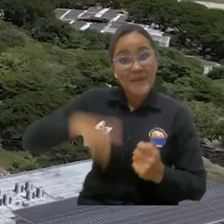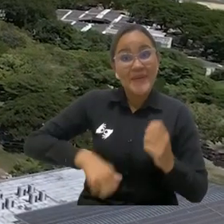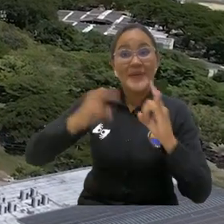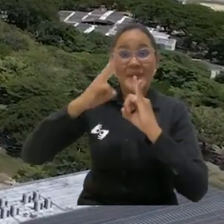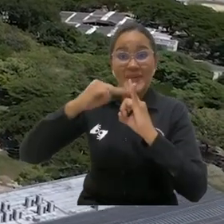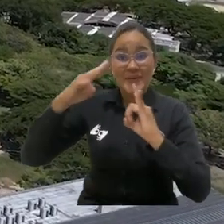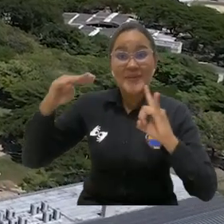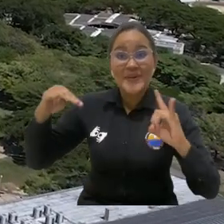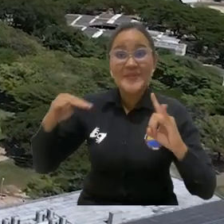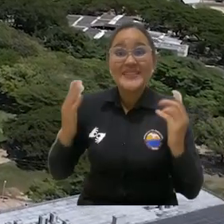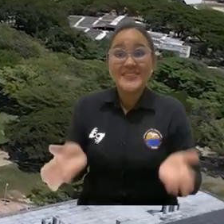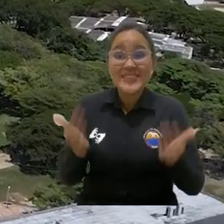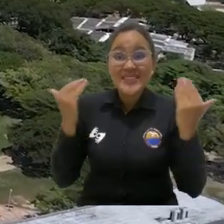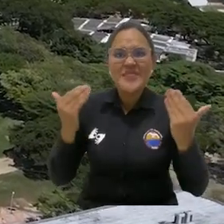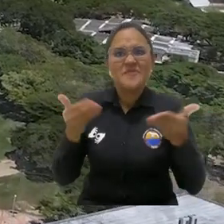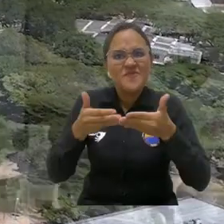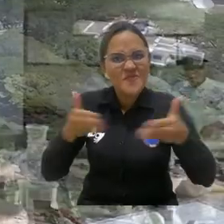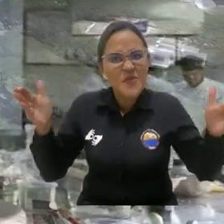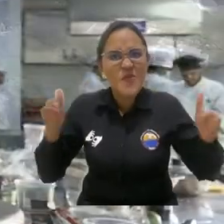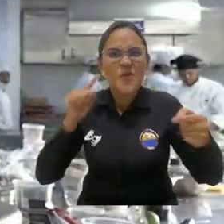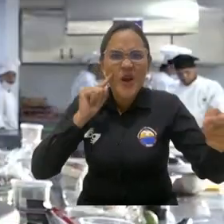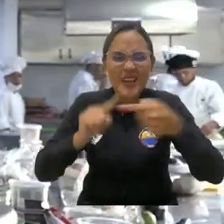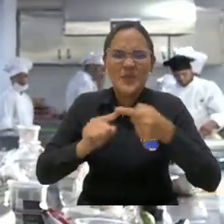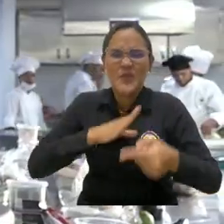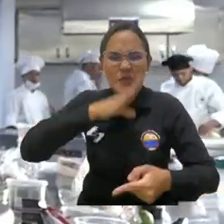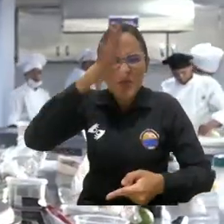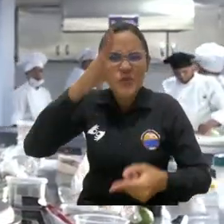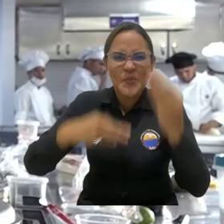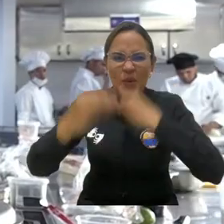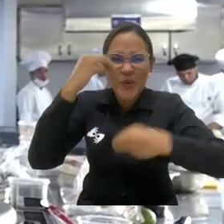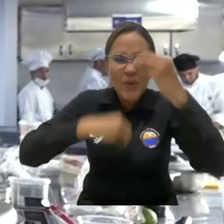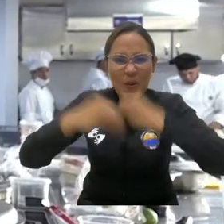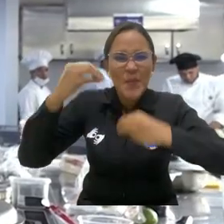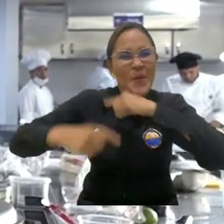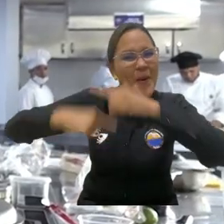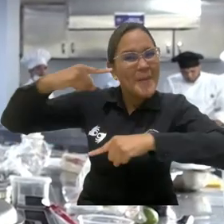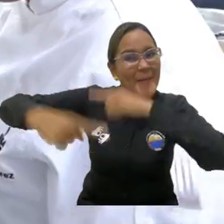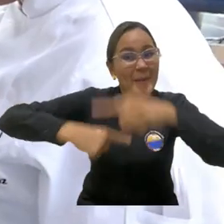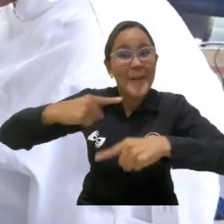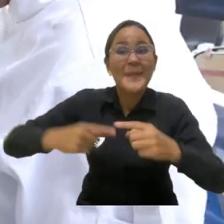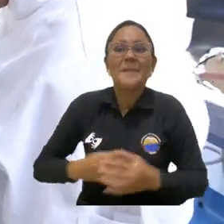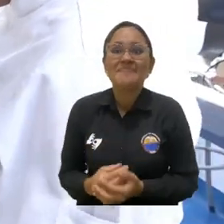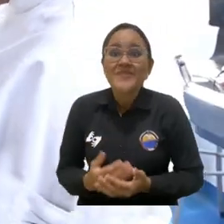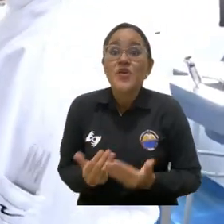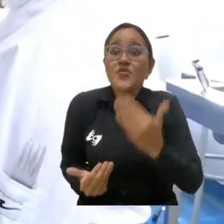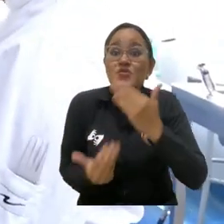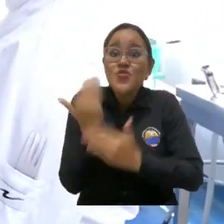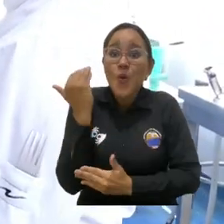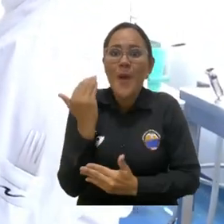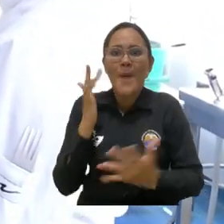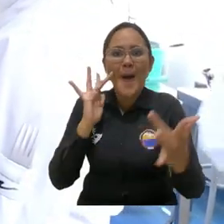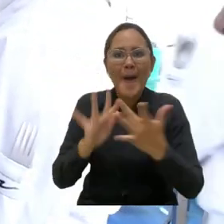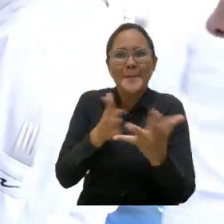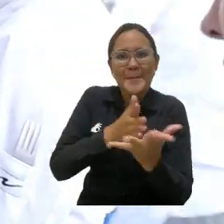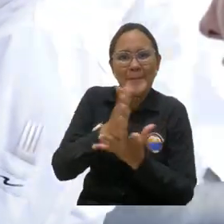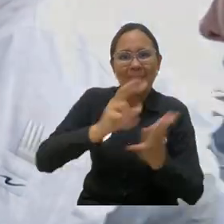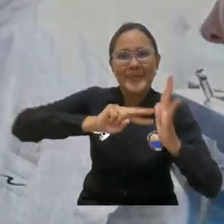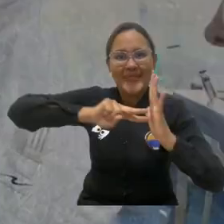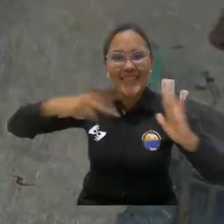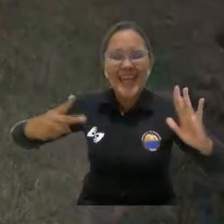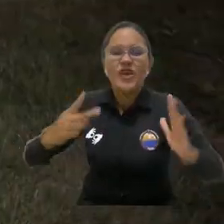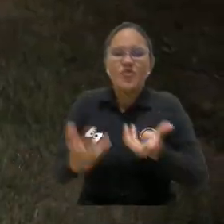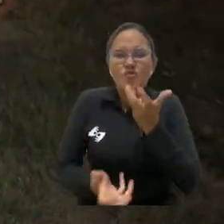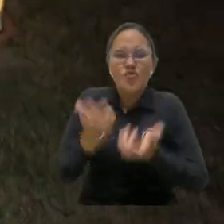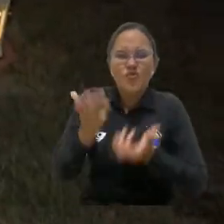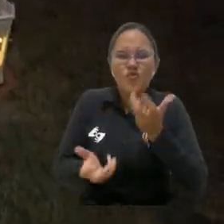La oferta académica de la Universidad del Magdalena abre un espacio para las tradiciones gastronómicas del país con el lanzamiento del programa